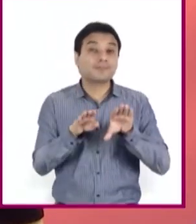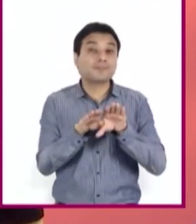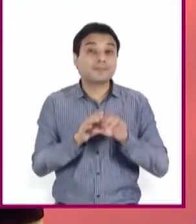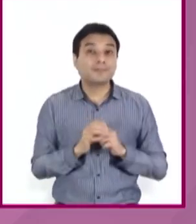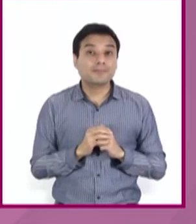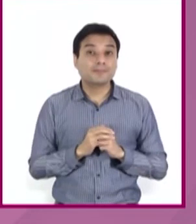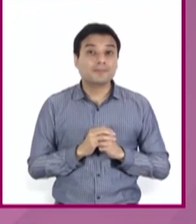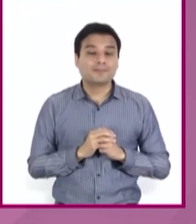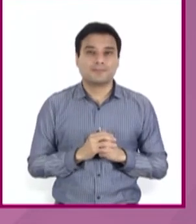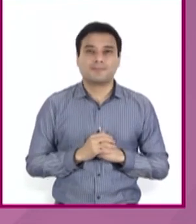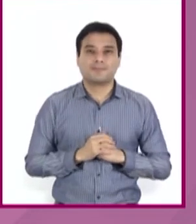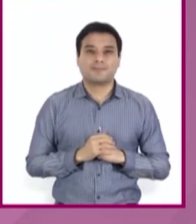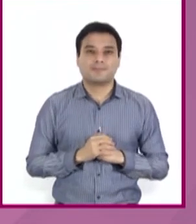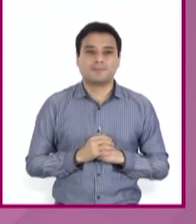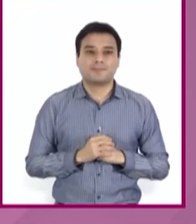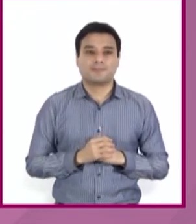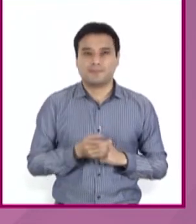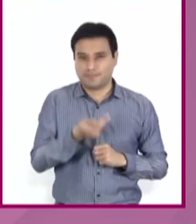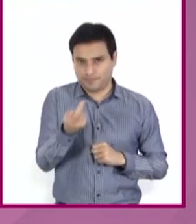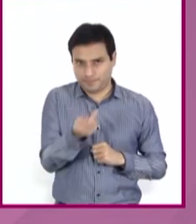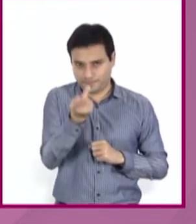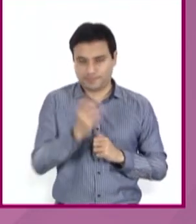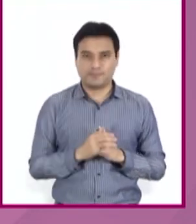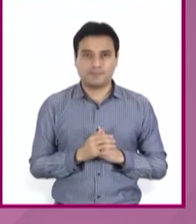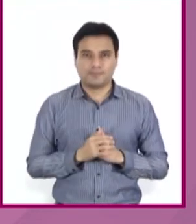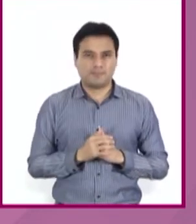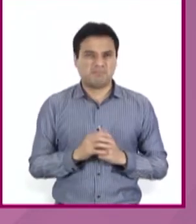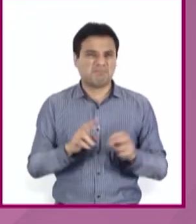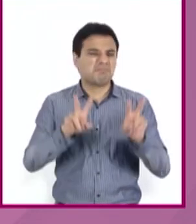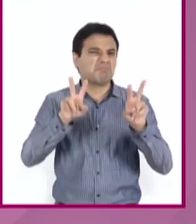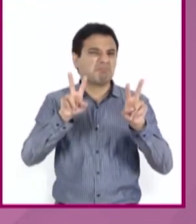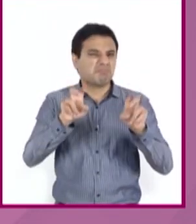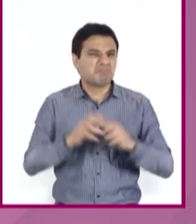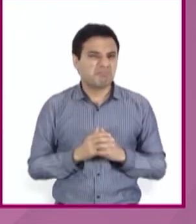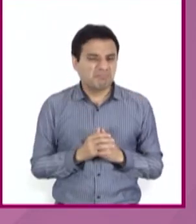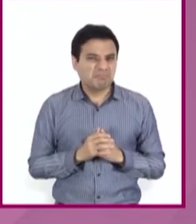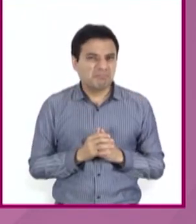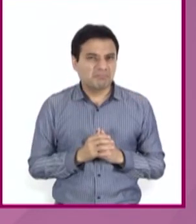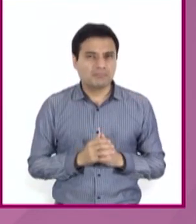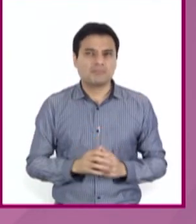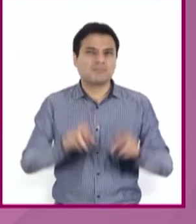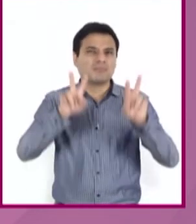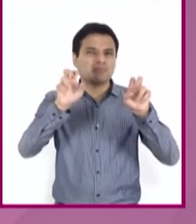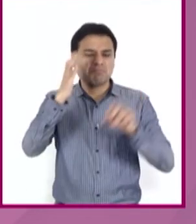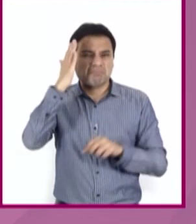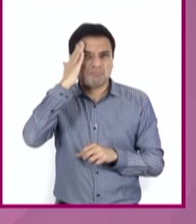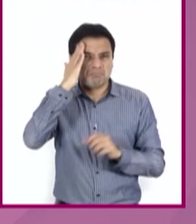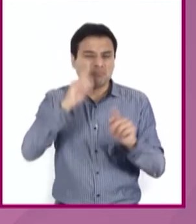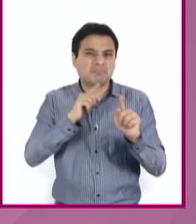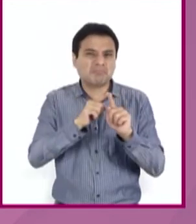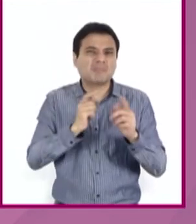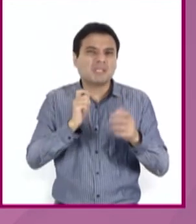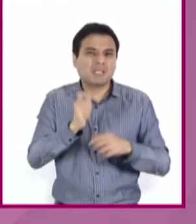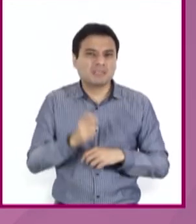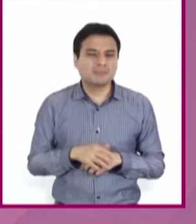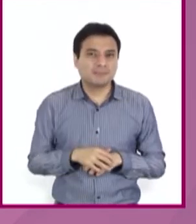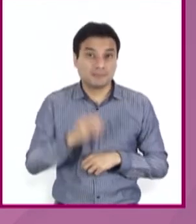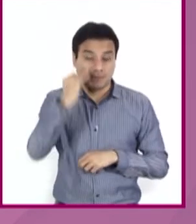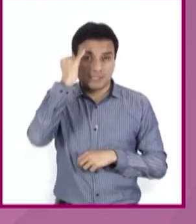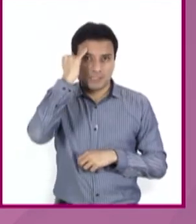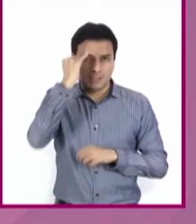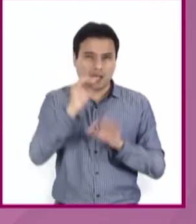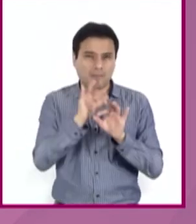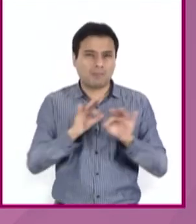pueden realizar las preguntas de qué se trata, cuál es el tema central, cuáles son las ideas